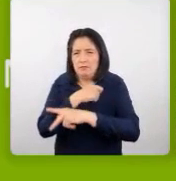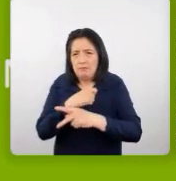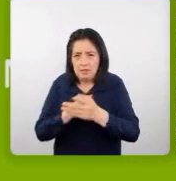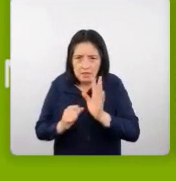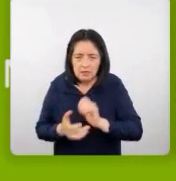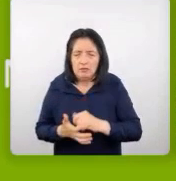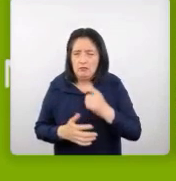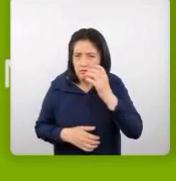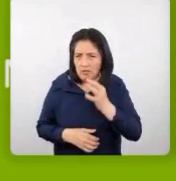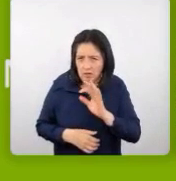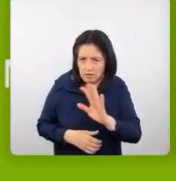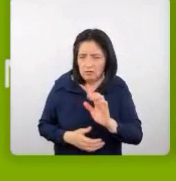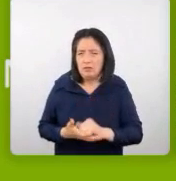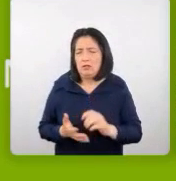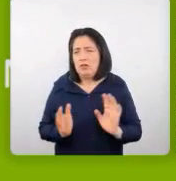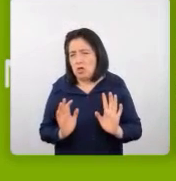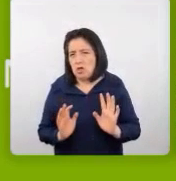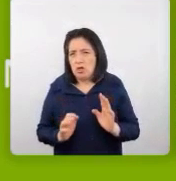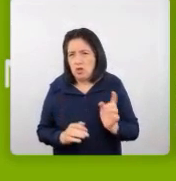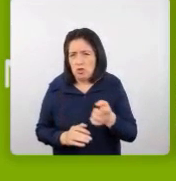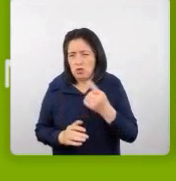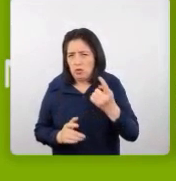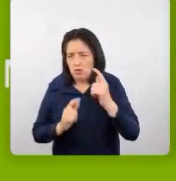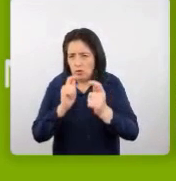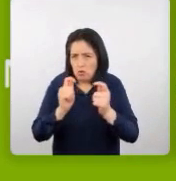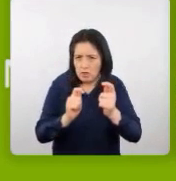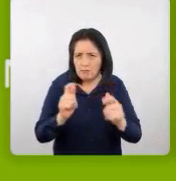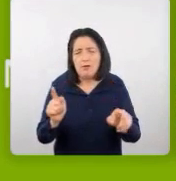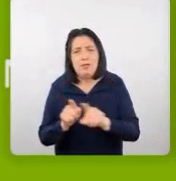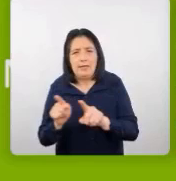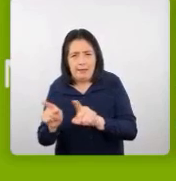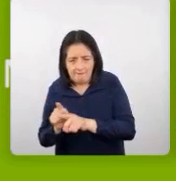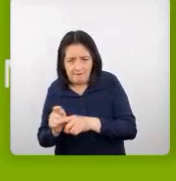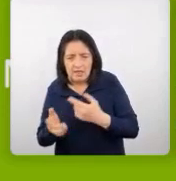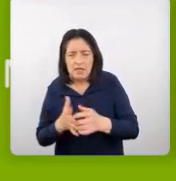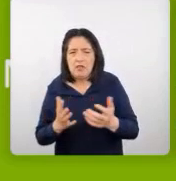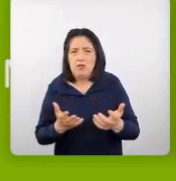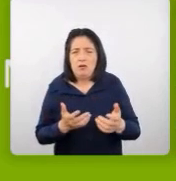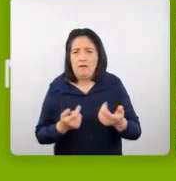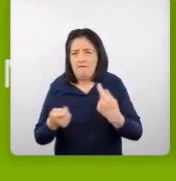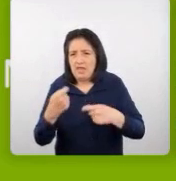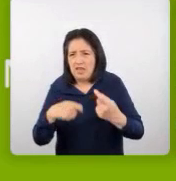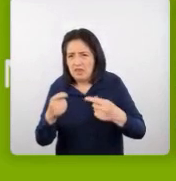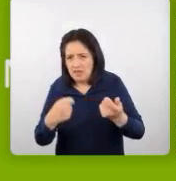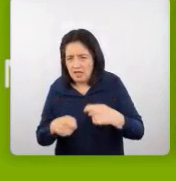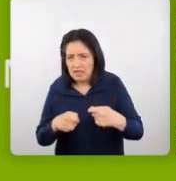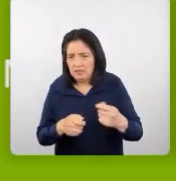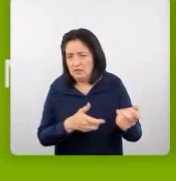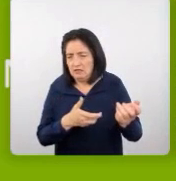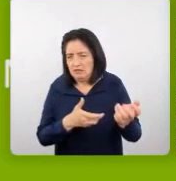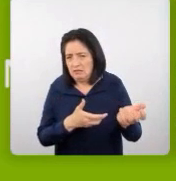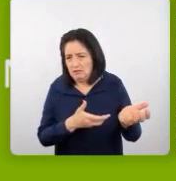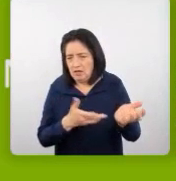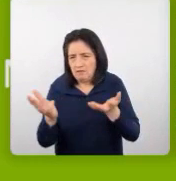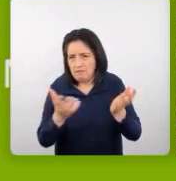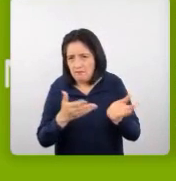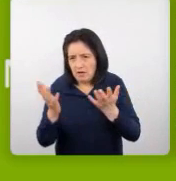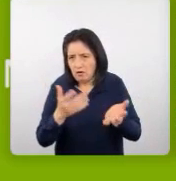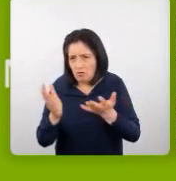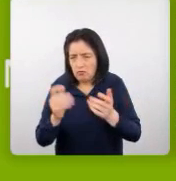va un poco de la mano, no tanto, no solamente con el turismo, sino también con las exportaciones. En el caso de lo que